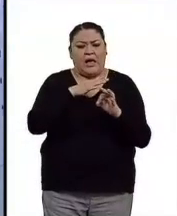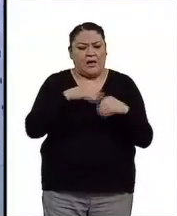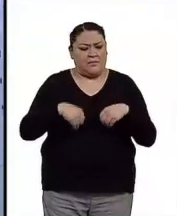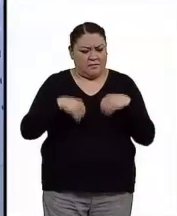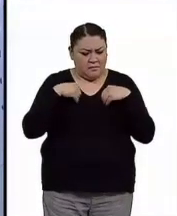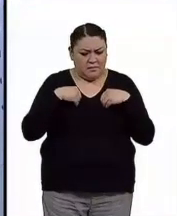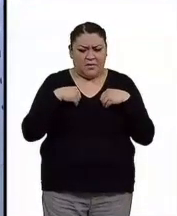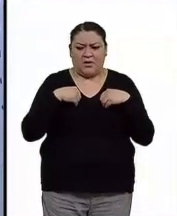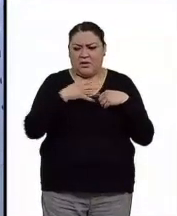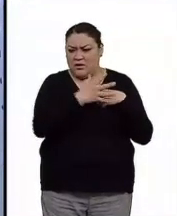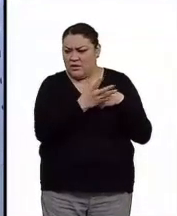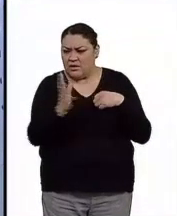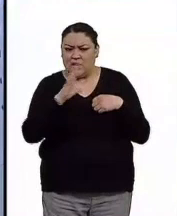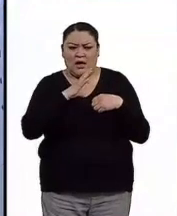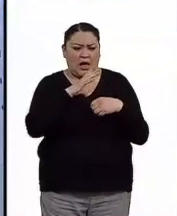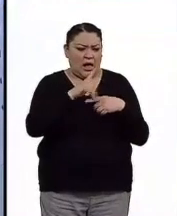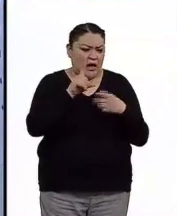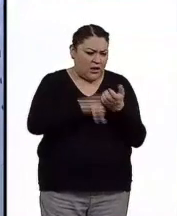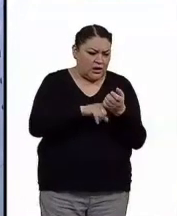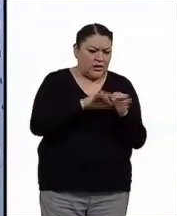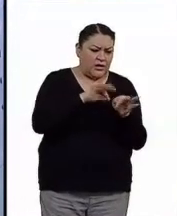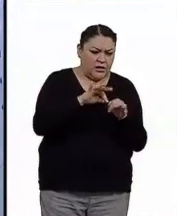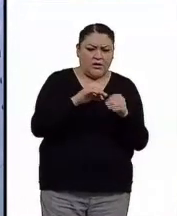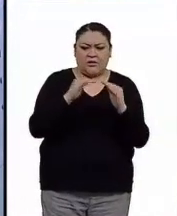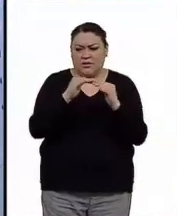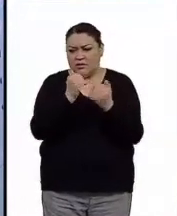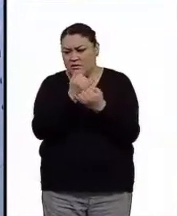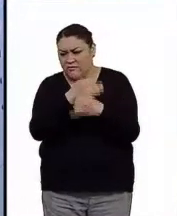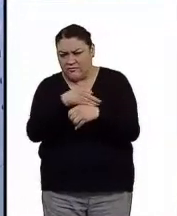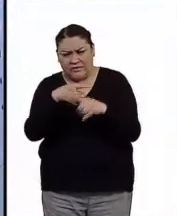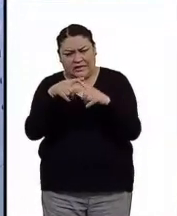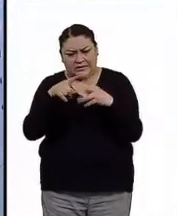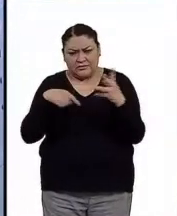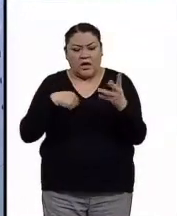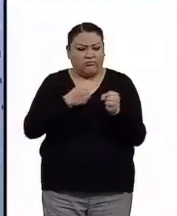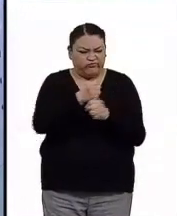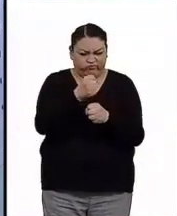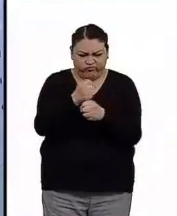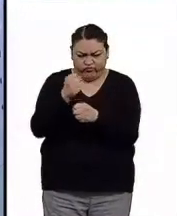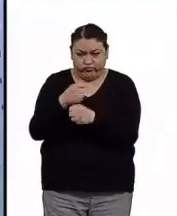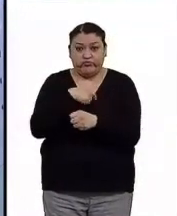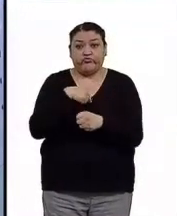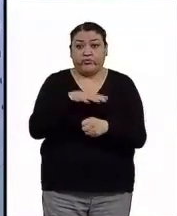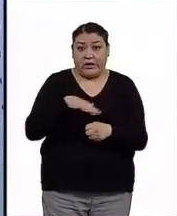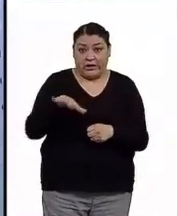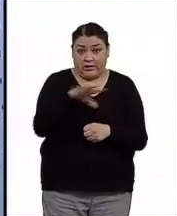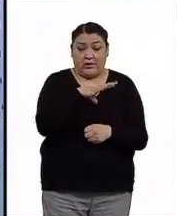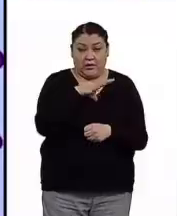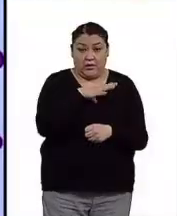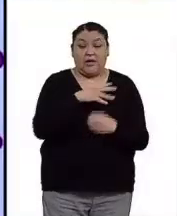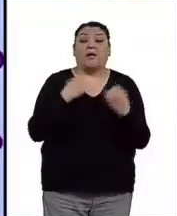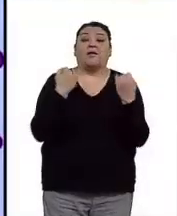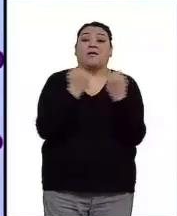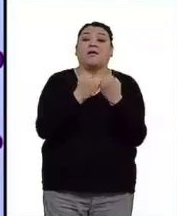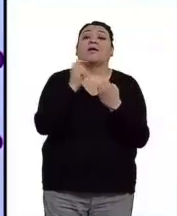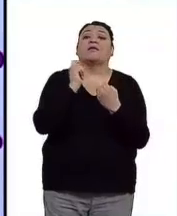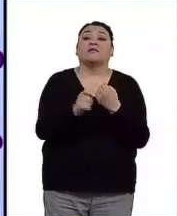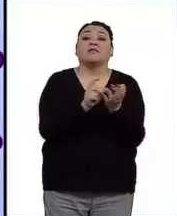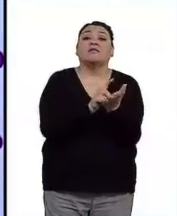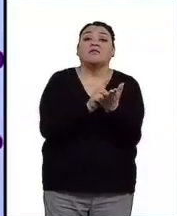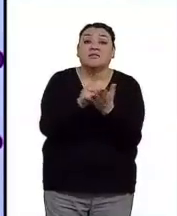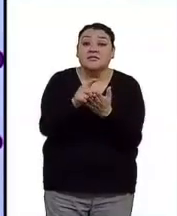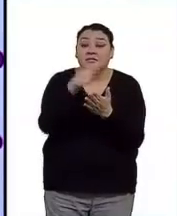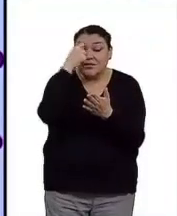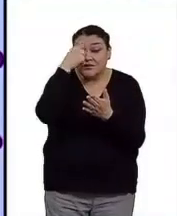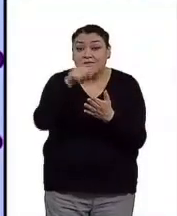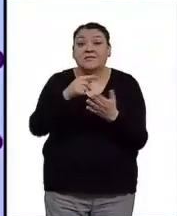la violencia, en los ámbitos laborales, o sea, la modalidad en el ámbito laboral. Entonces también implica el derecho de acceso